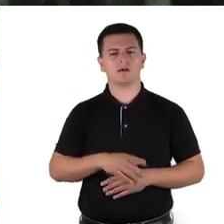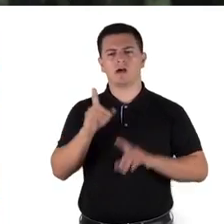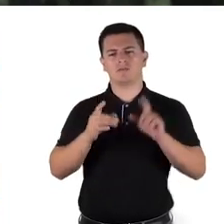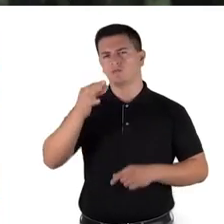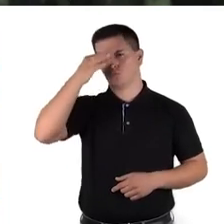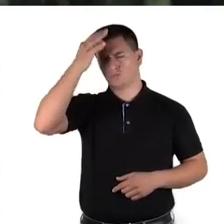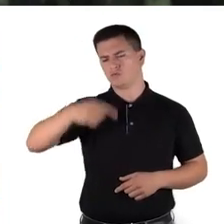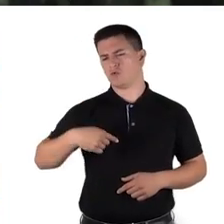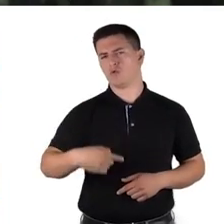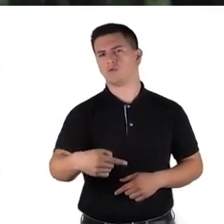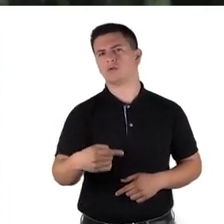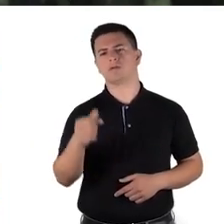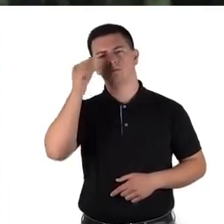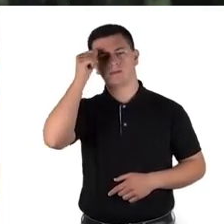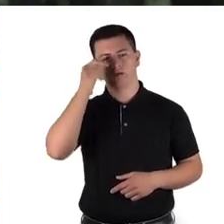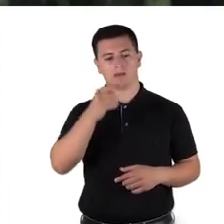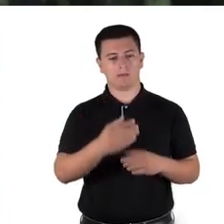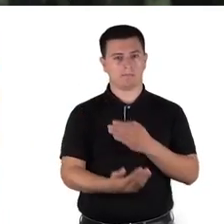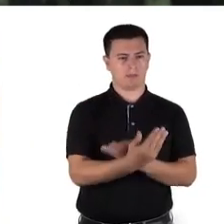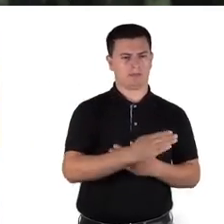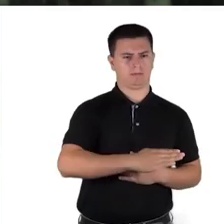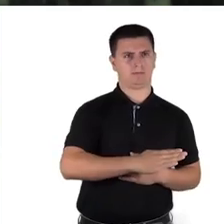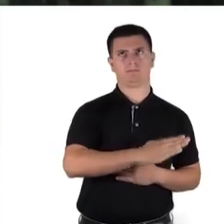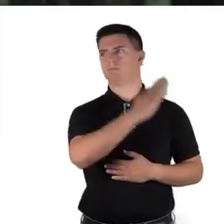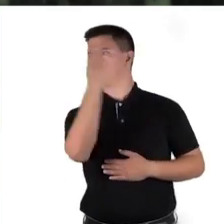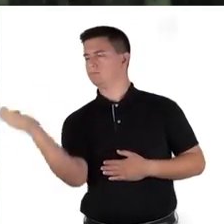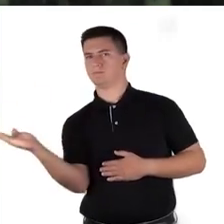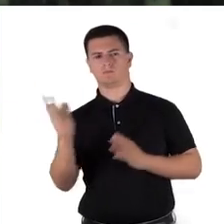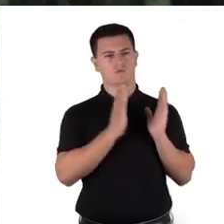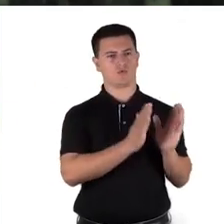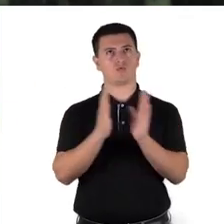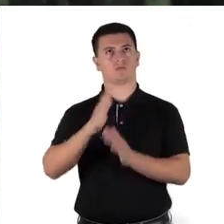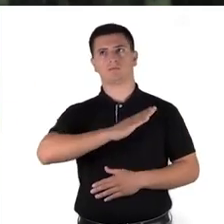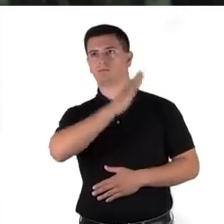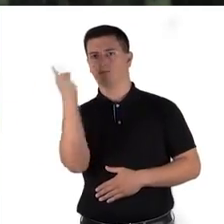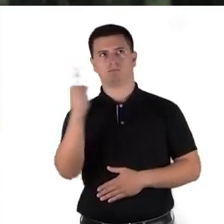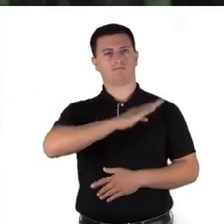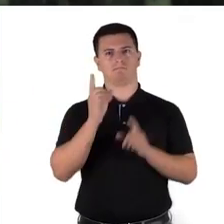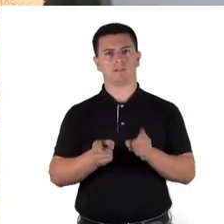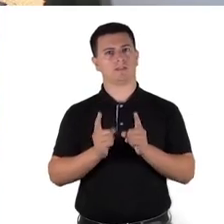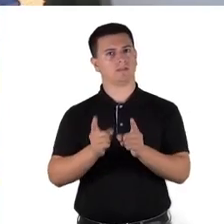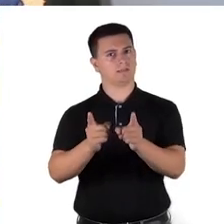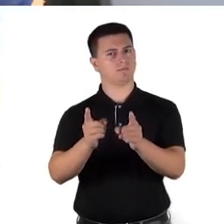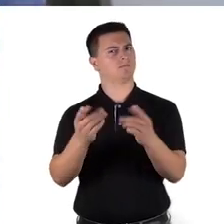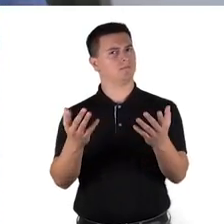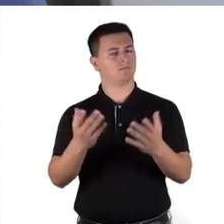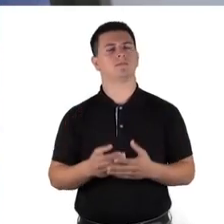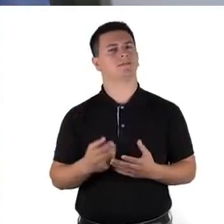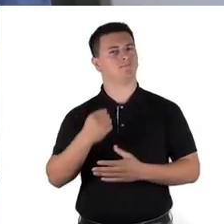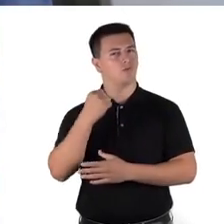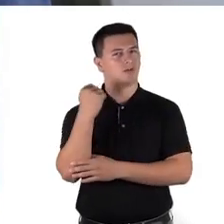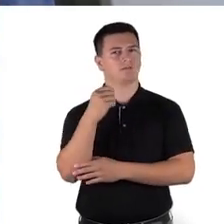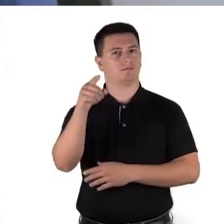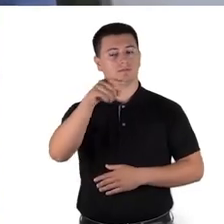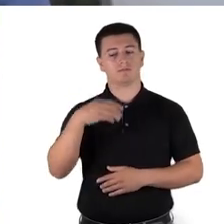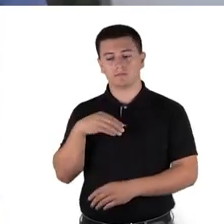adultos comprendemos también por rutina. A veces nos imaginamos que rutina es como una actividad que tiene un inicio y un fin. Un calendario. Exacto. Como un calendario